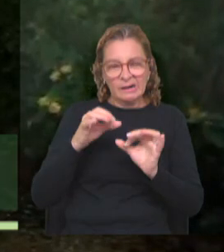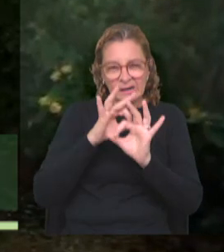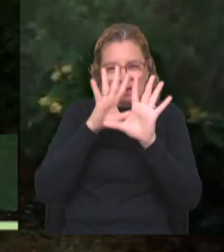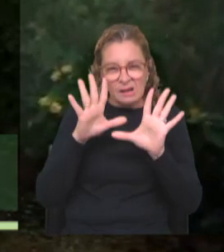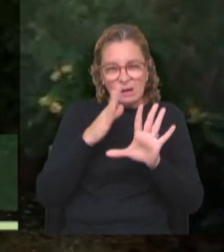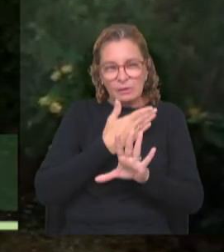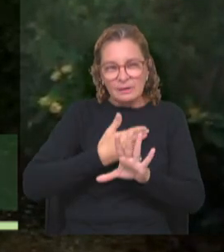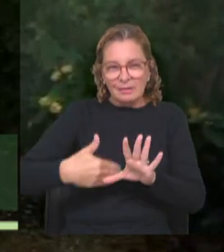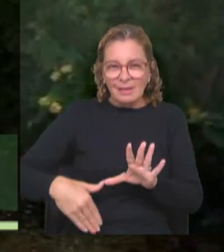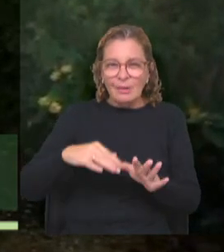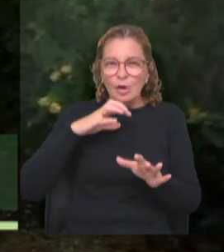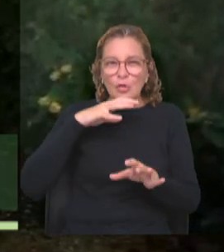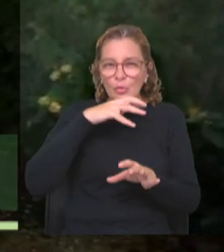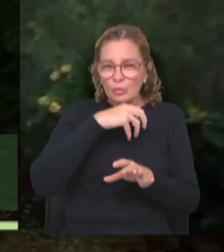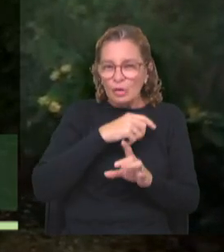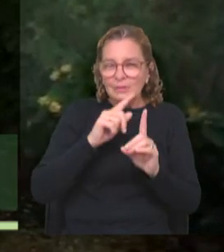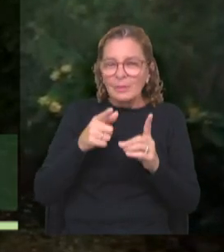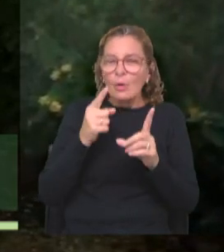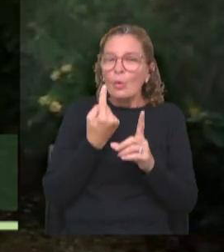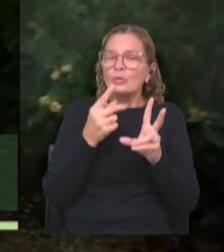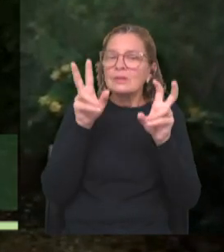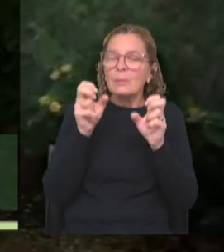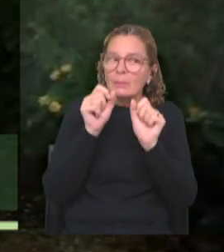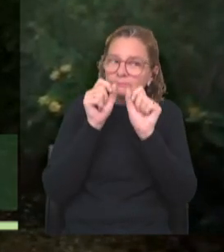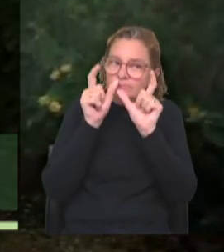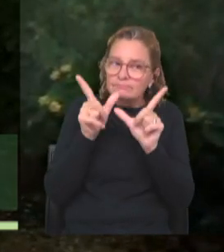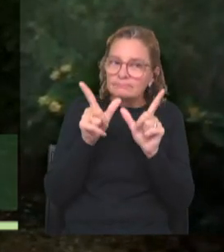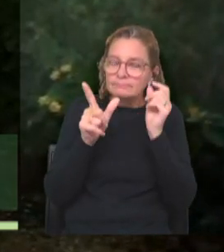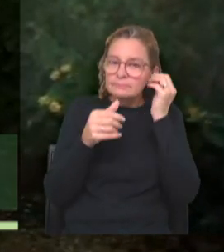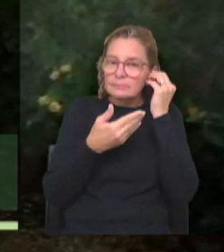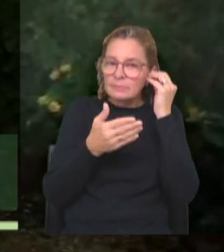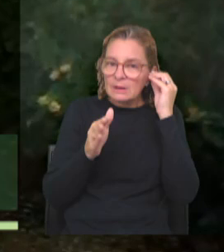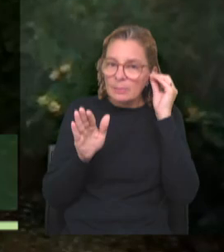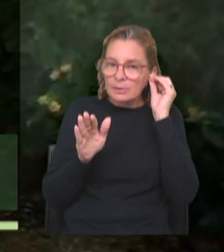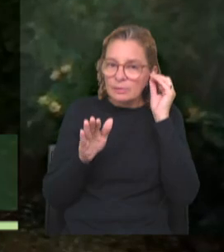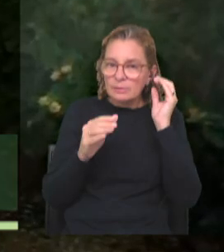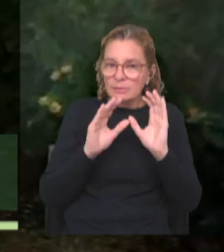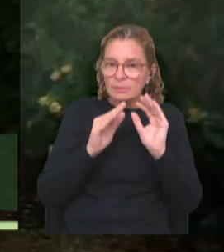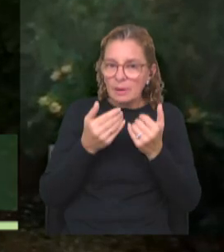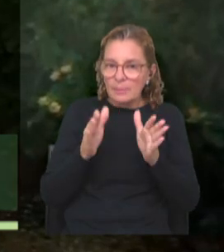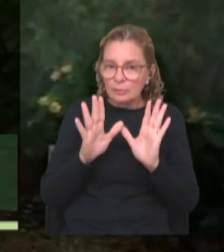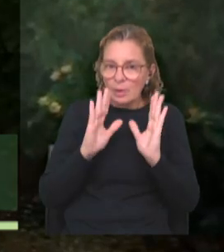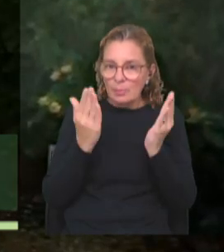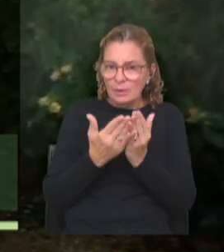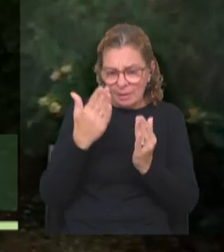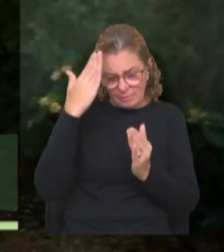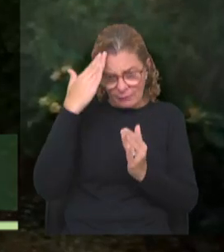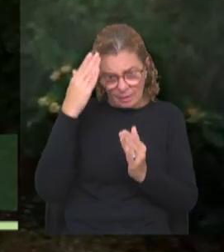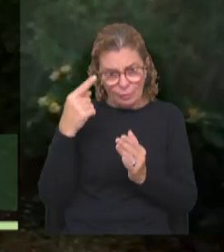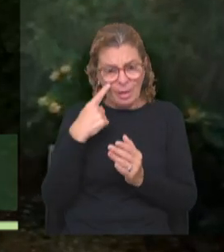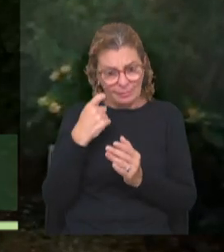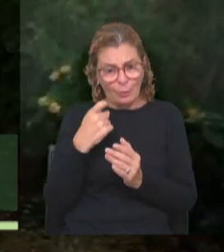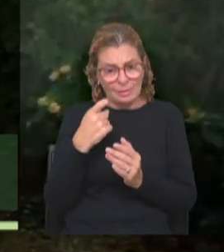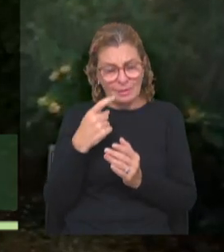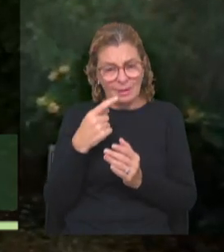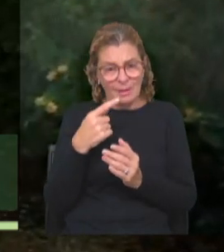transparente, habla de la corrupción y un tema que llama la atención, la apertura al mundo. Todas estas cosas hay que tenerlas en cuenta porque tengamos presente